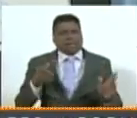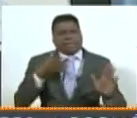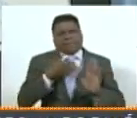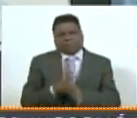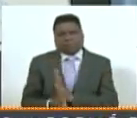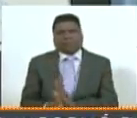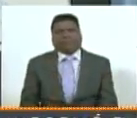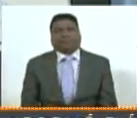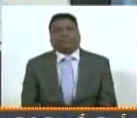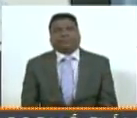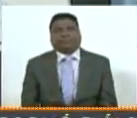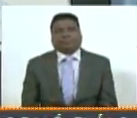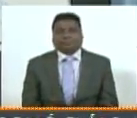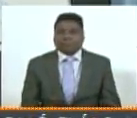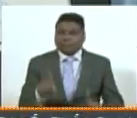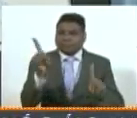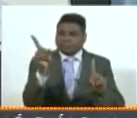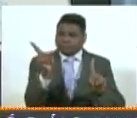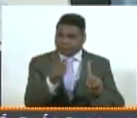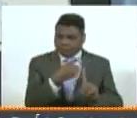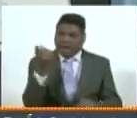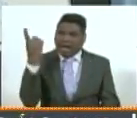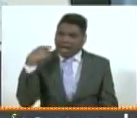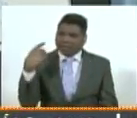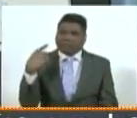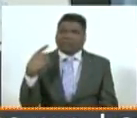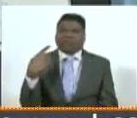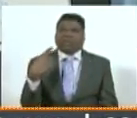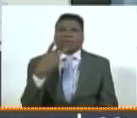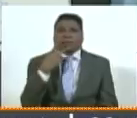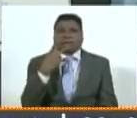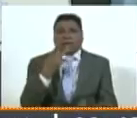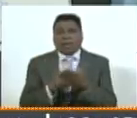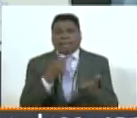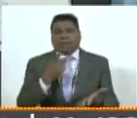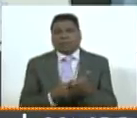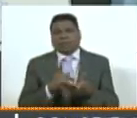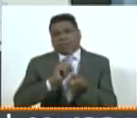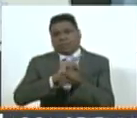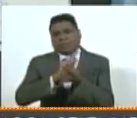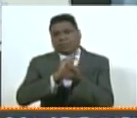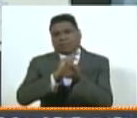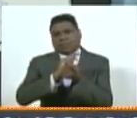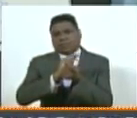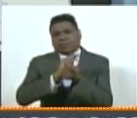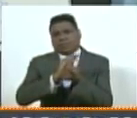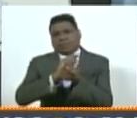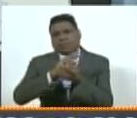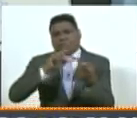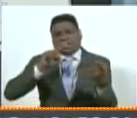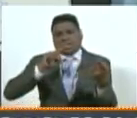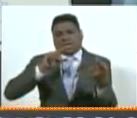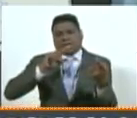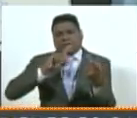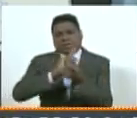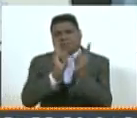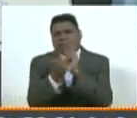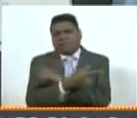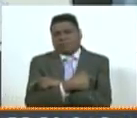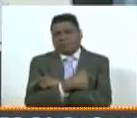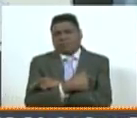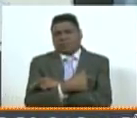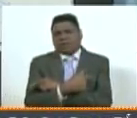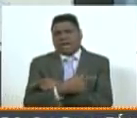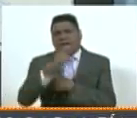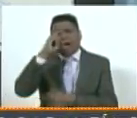ocasiones la primera en la propuesta de la Reforma constitucional del año